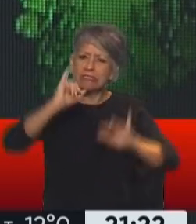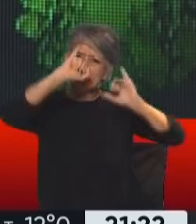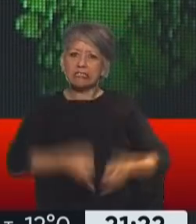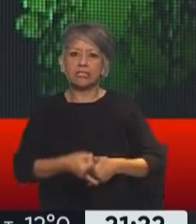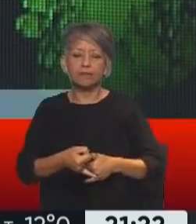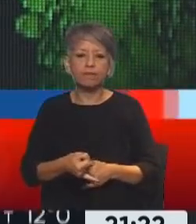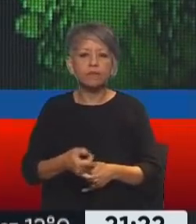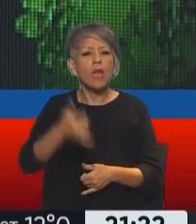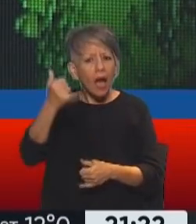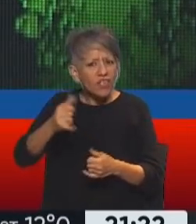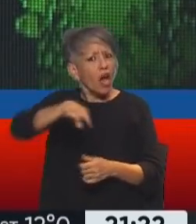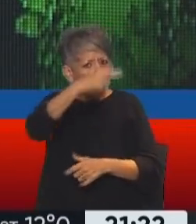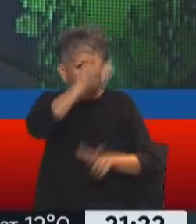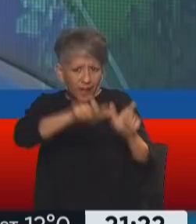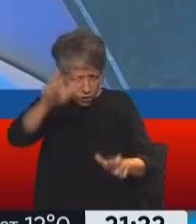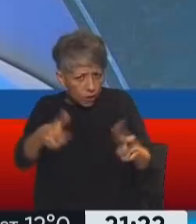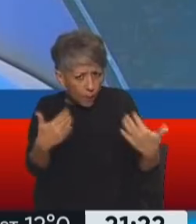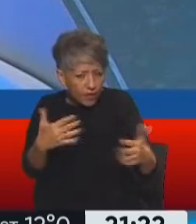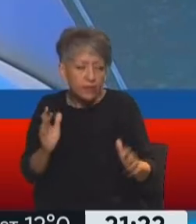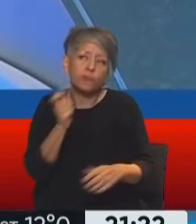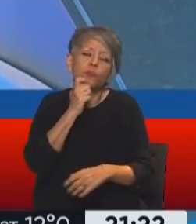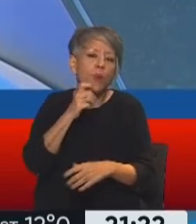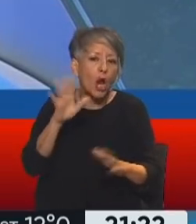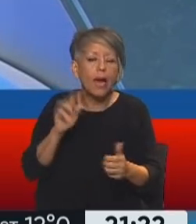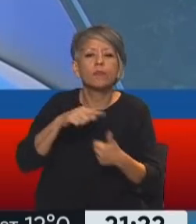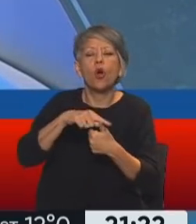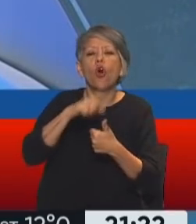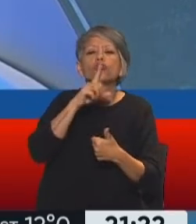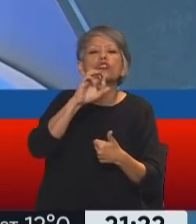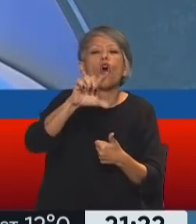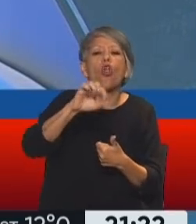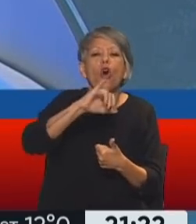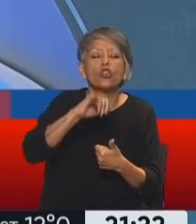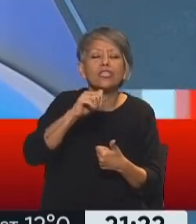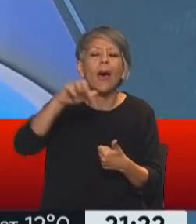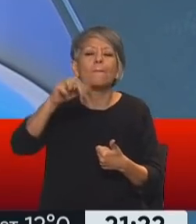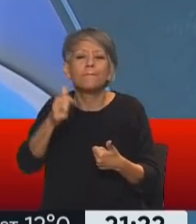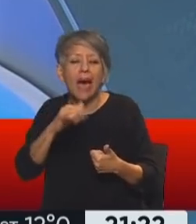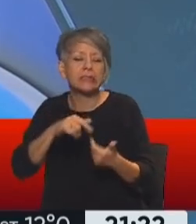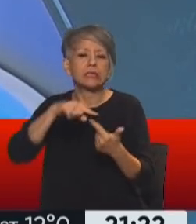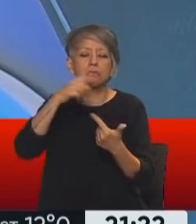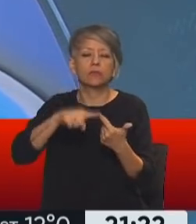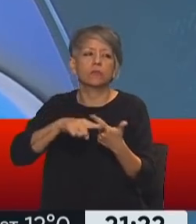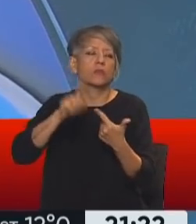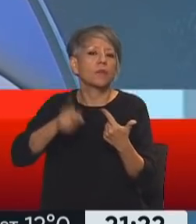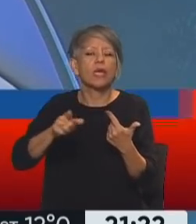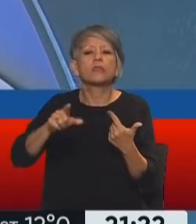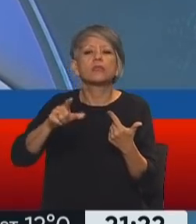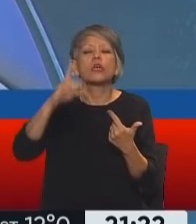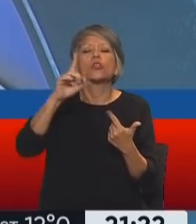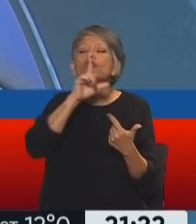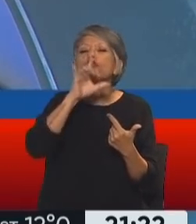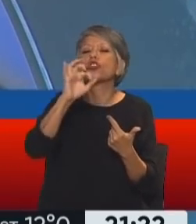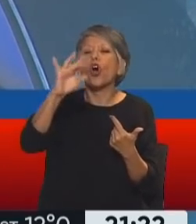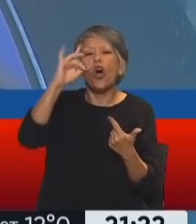abanicos también, que había una serie de posibilidades. ¿Sí? Aparecía Victoria Tolosa Paz como posible candidata. Aparecía también Cecilia